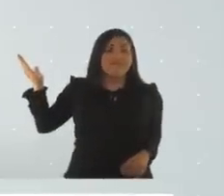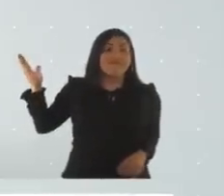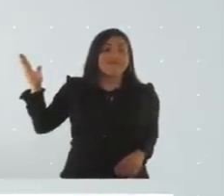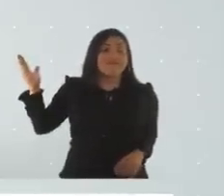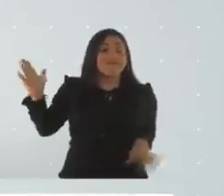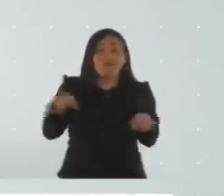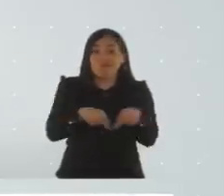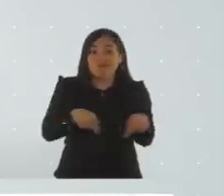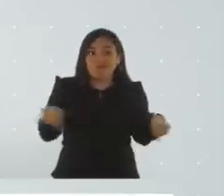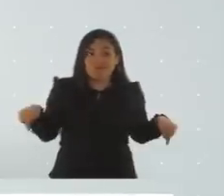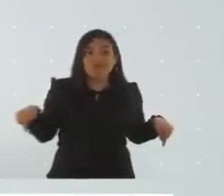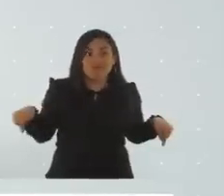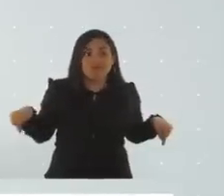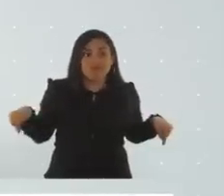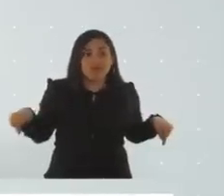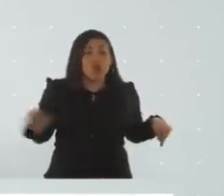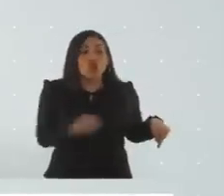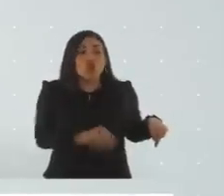300-847-1045 o al